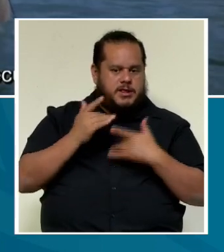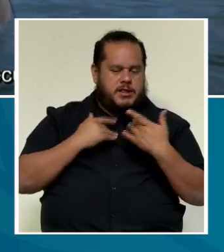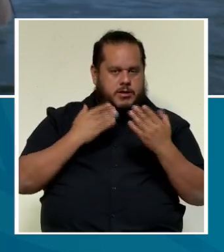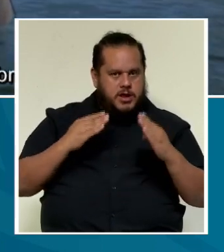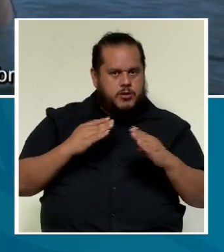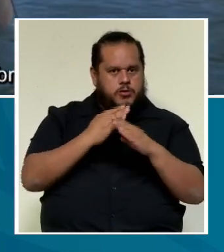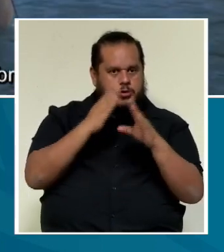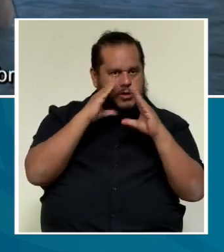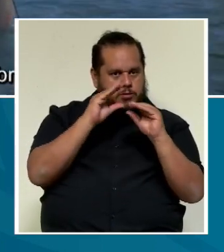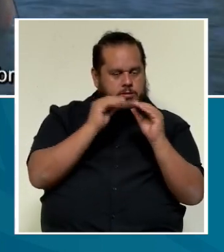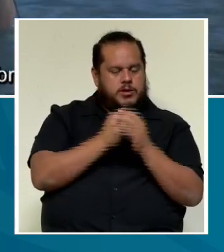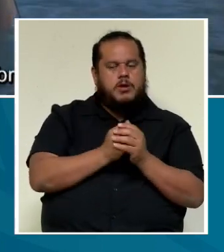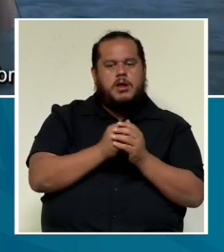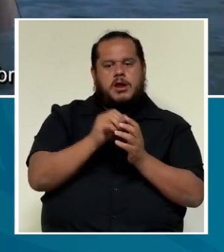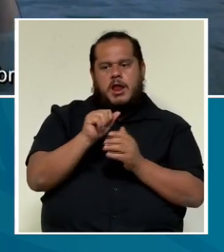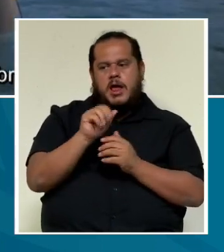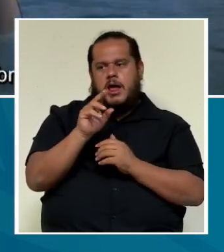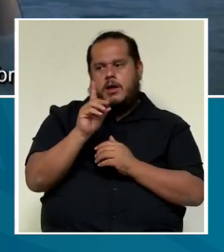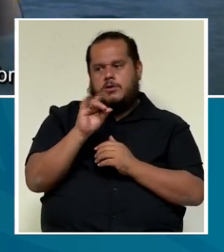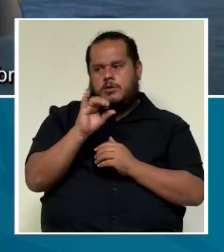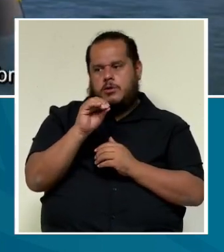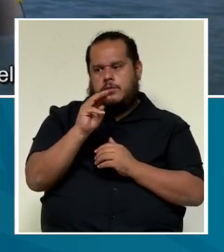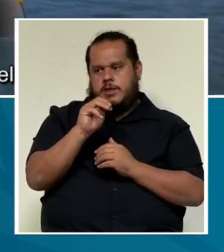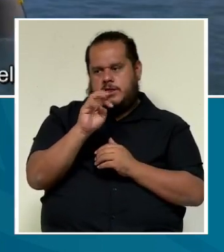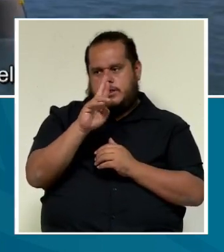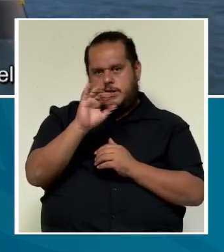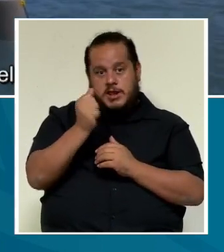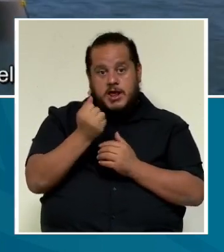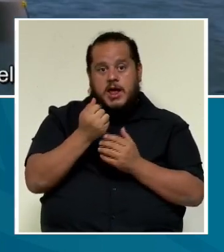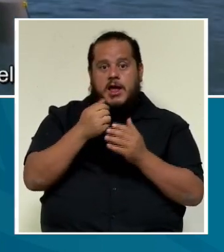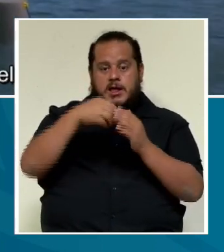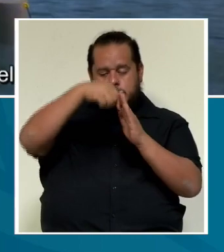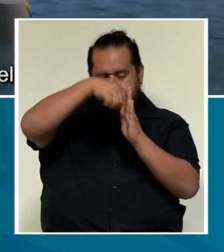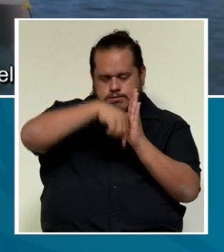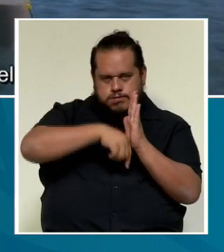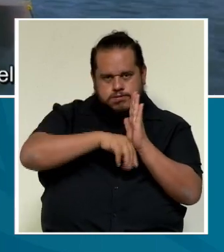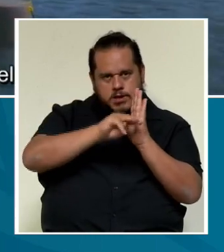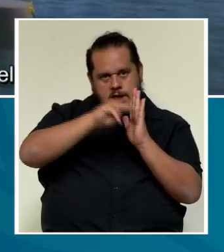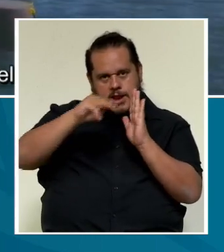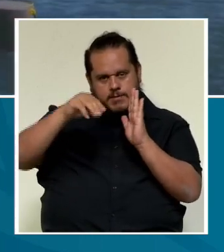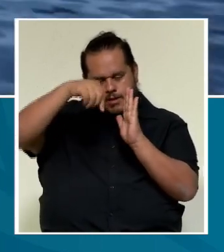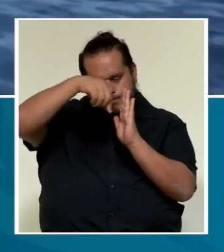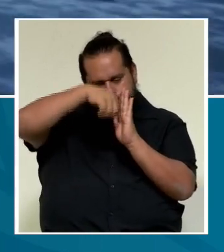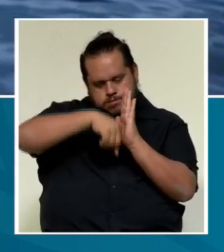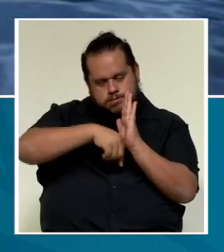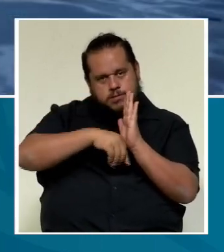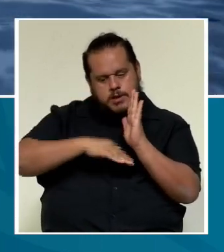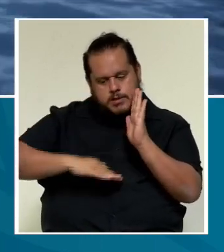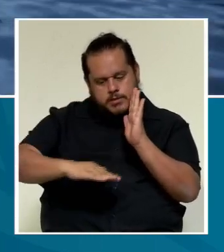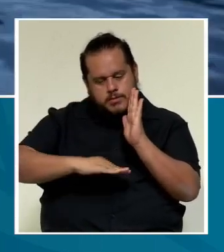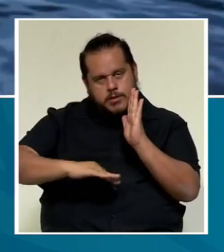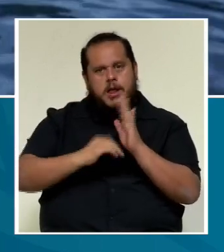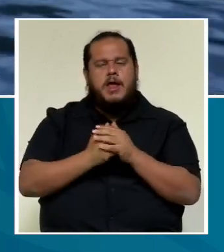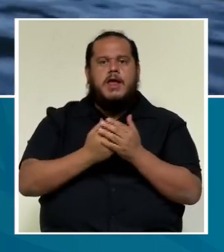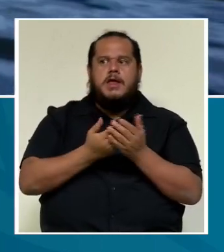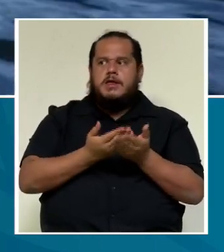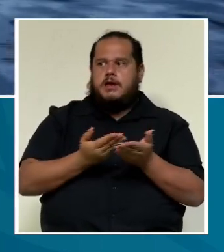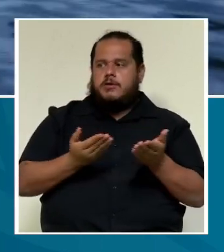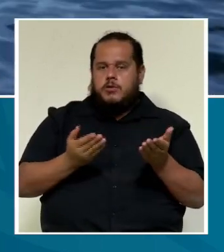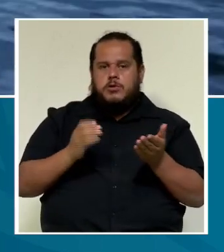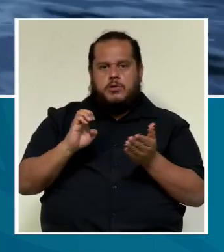en relación con la batimetría, que es la profundidad del lecho marino en esas zonas, y el recurso eólico como tal, para definir cuáles son los